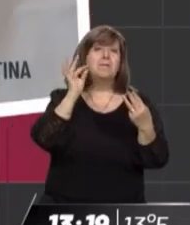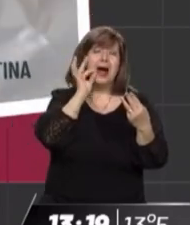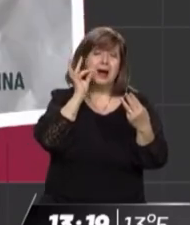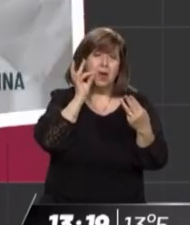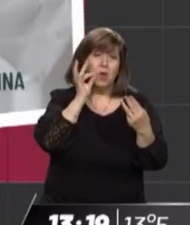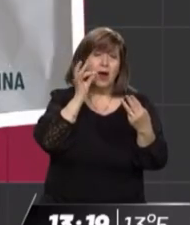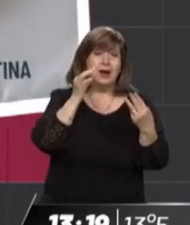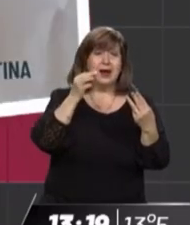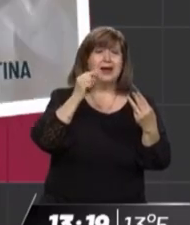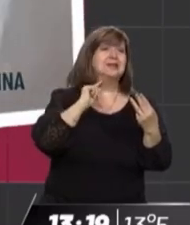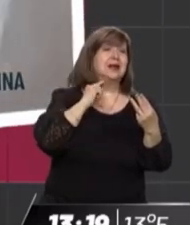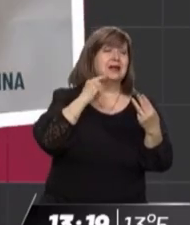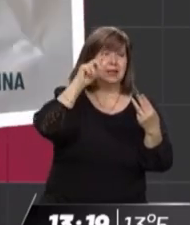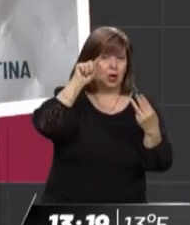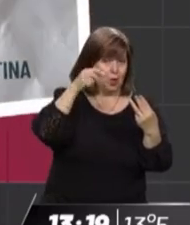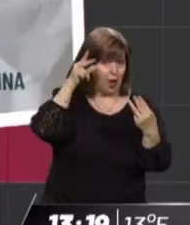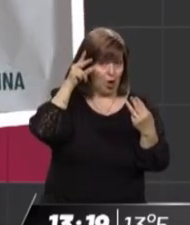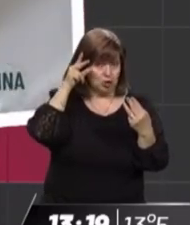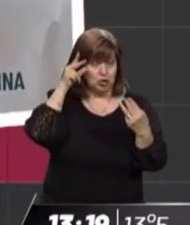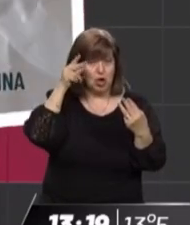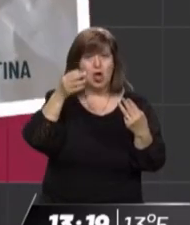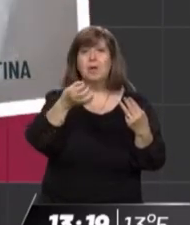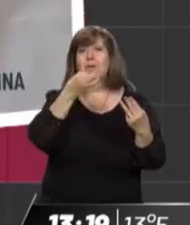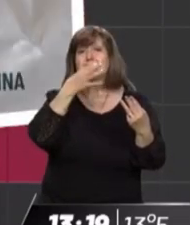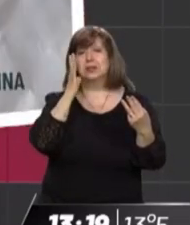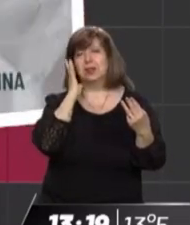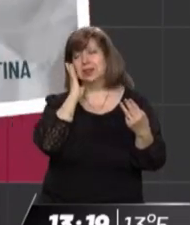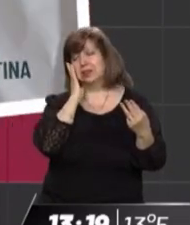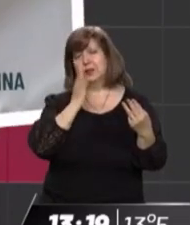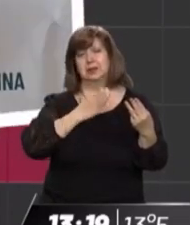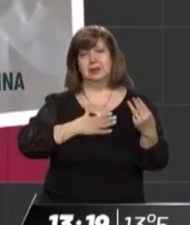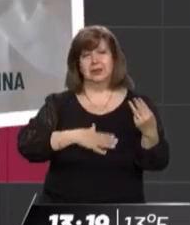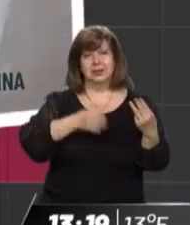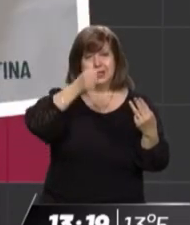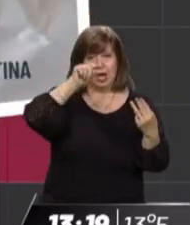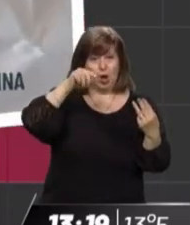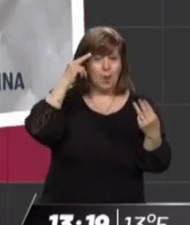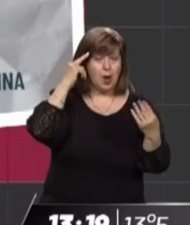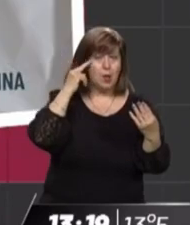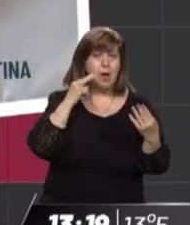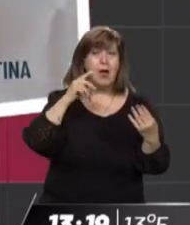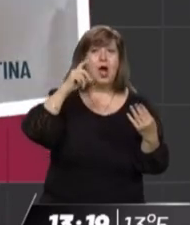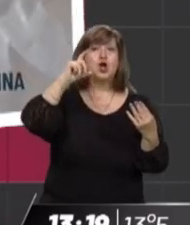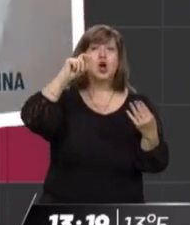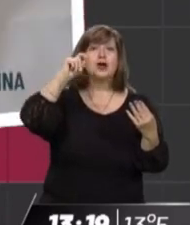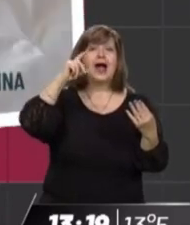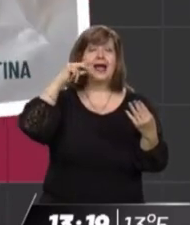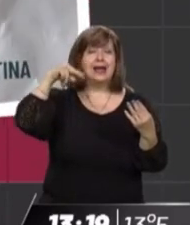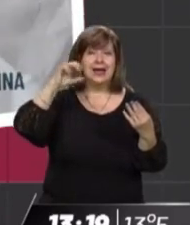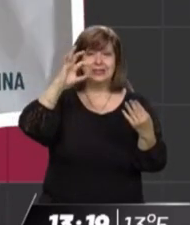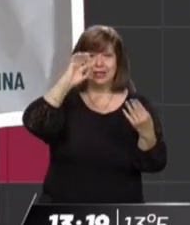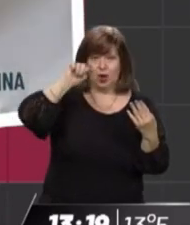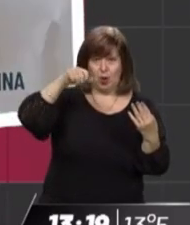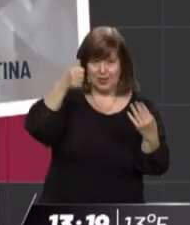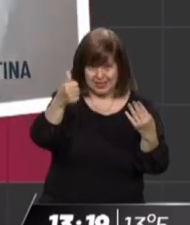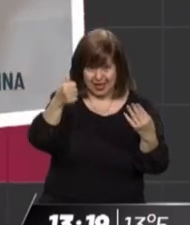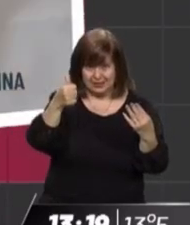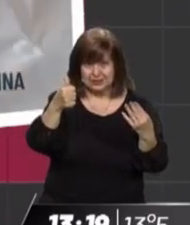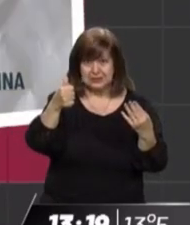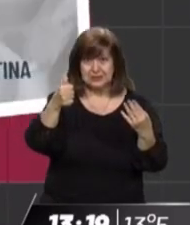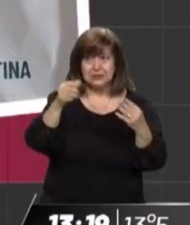el 13,8%, tranquilizantes 6,9% y la cocaína